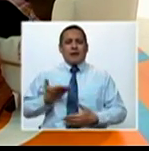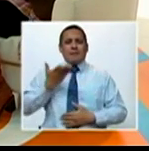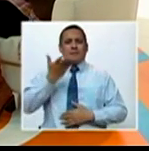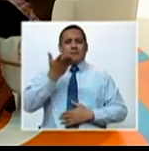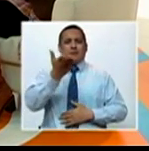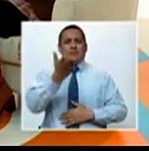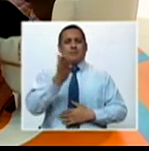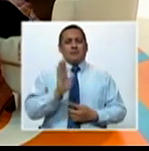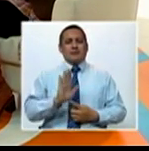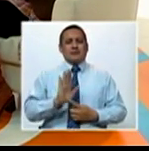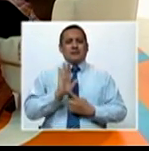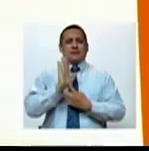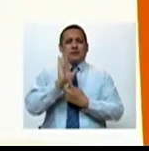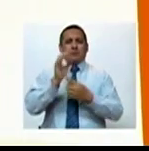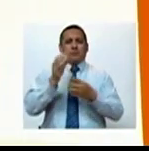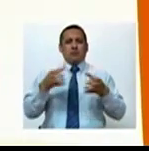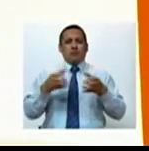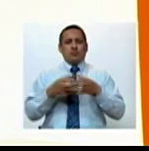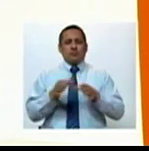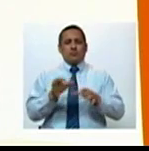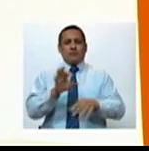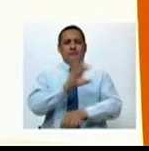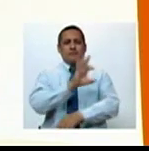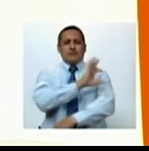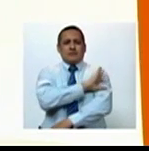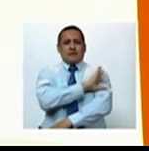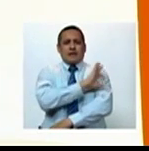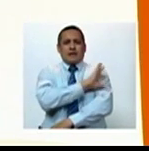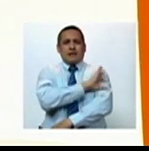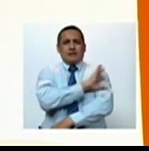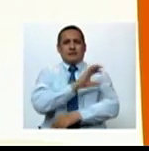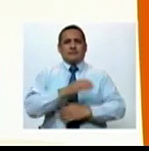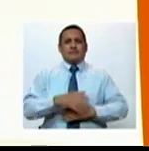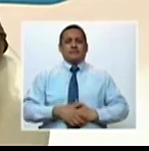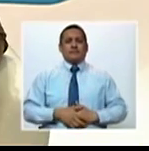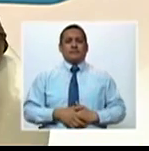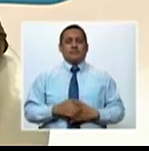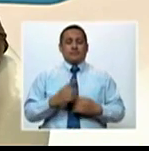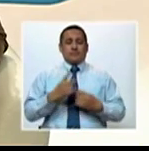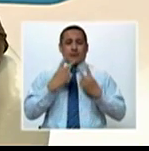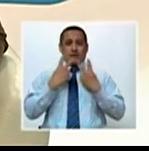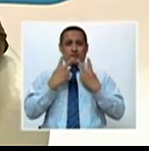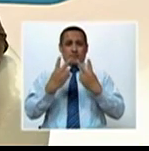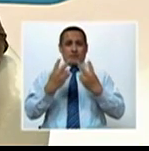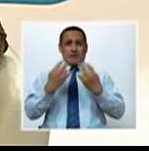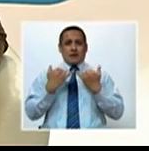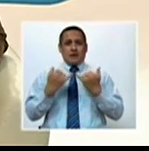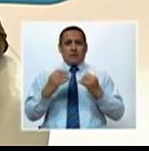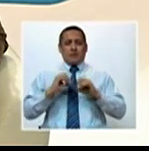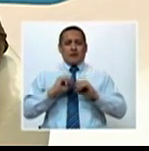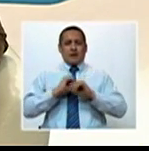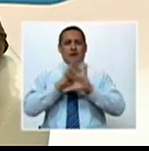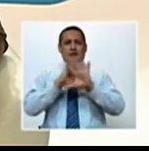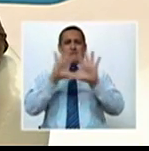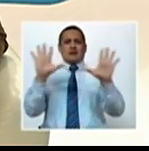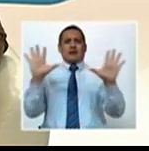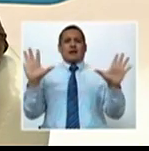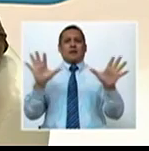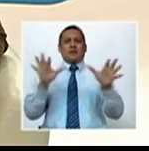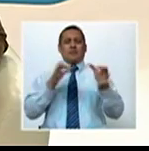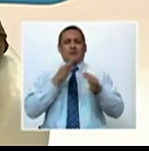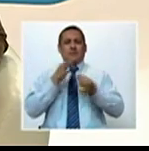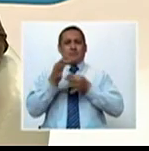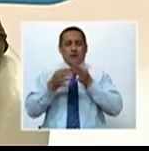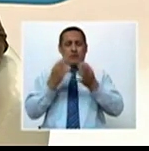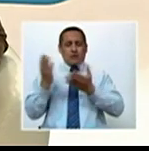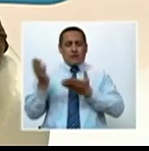apelación interpuesta por el Ministerio Público. Quedó un poco claro, igual lo ampliamos